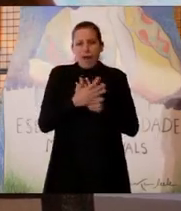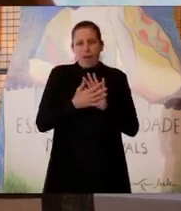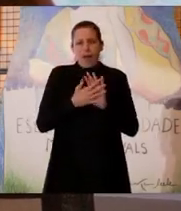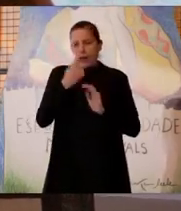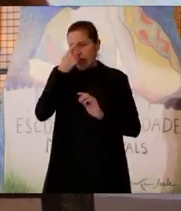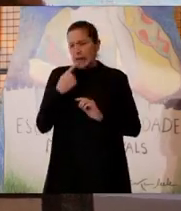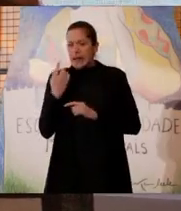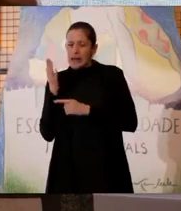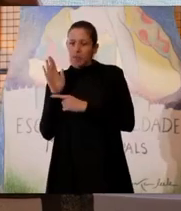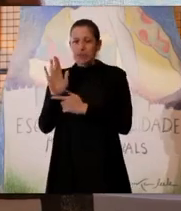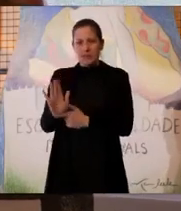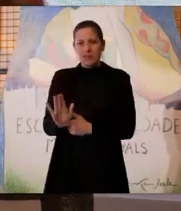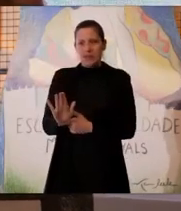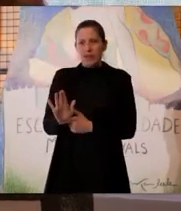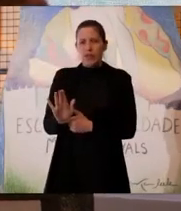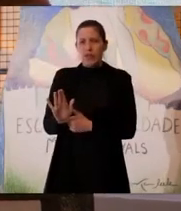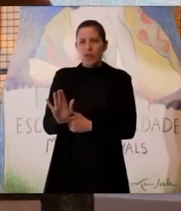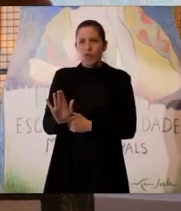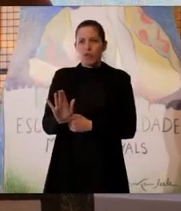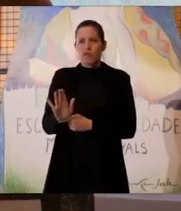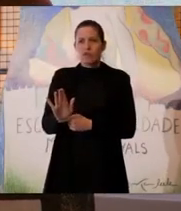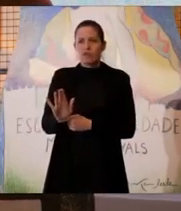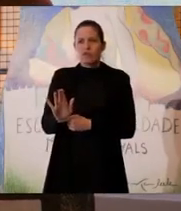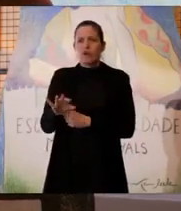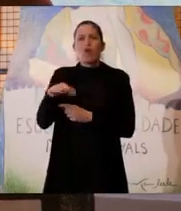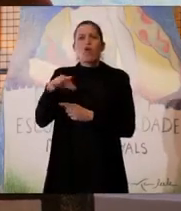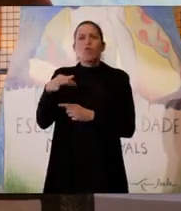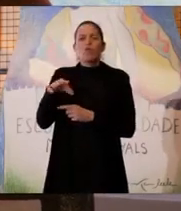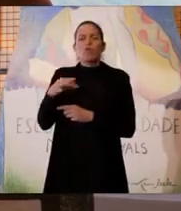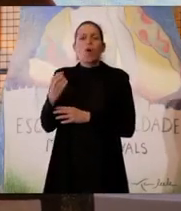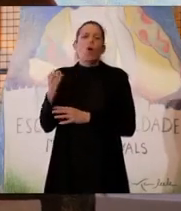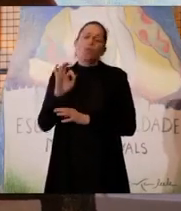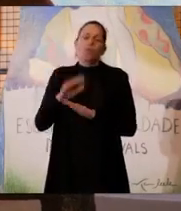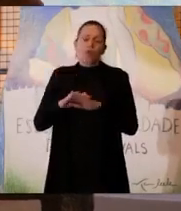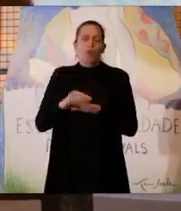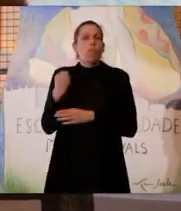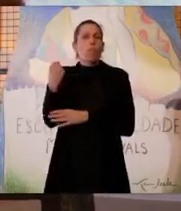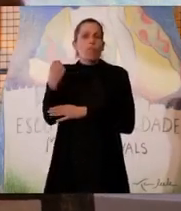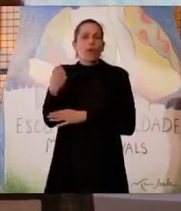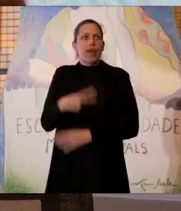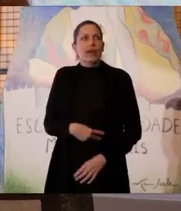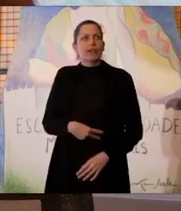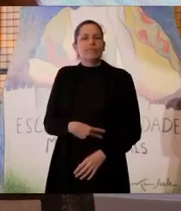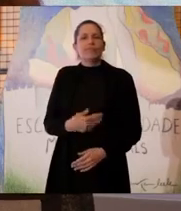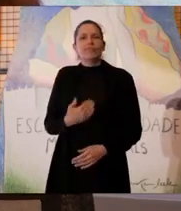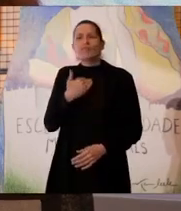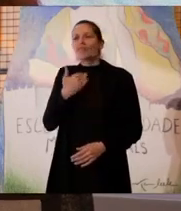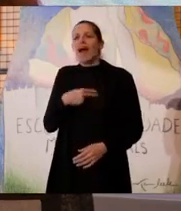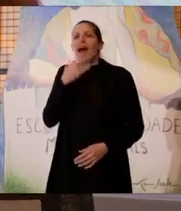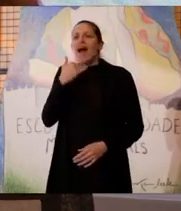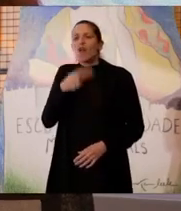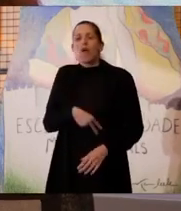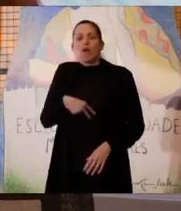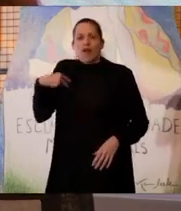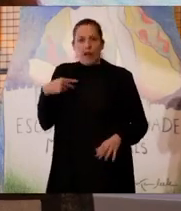de las mujeres como como la representación el poder de las mujeres como algo genérico sino como como ejemplos